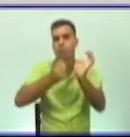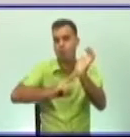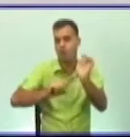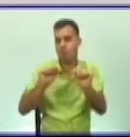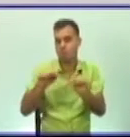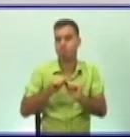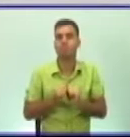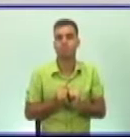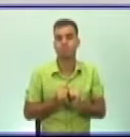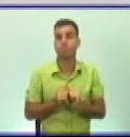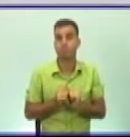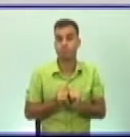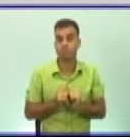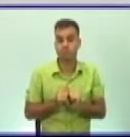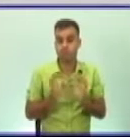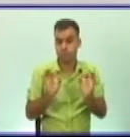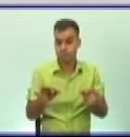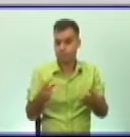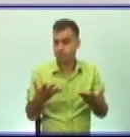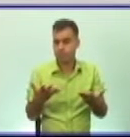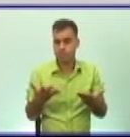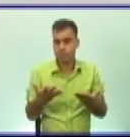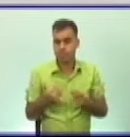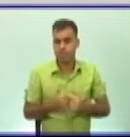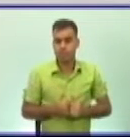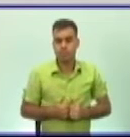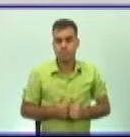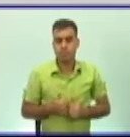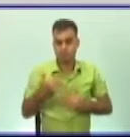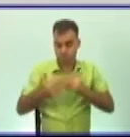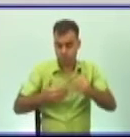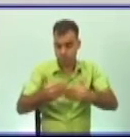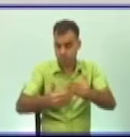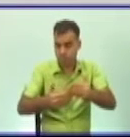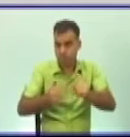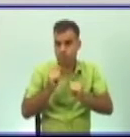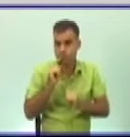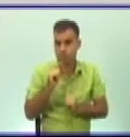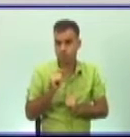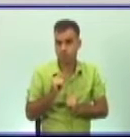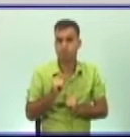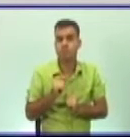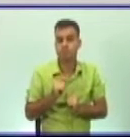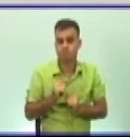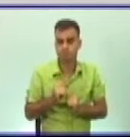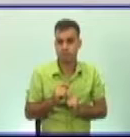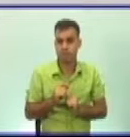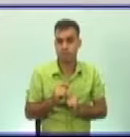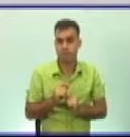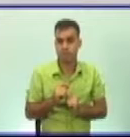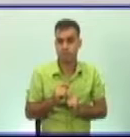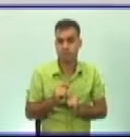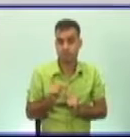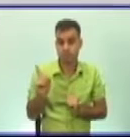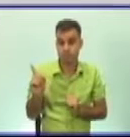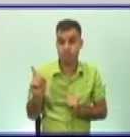está ocurriendo el proceso que ocurre en el generador, es el resultado también de